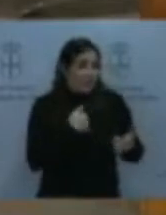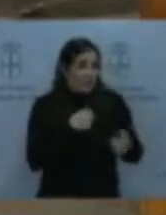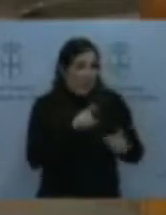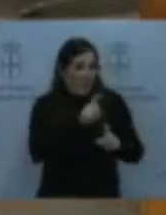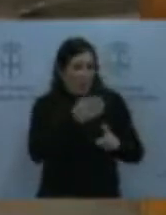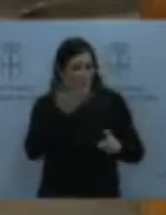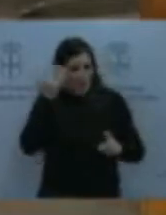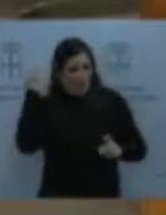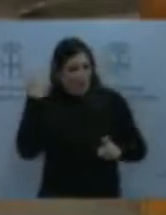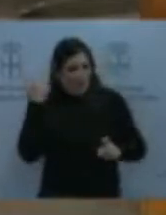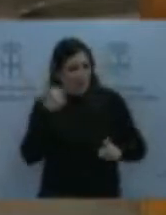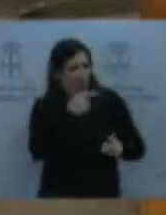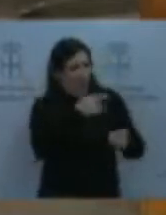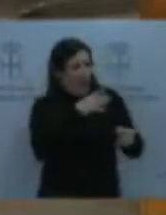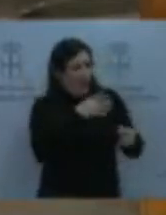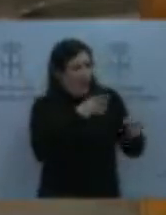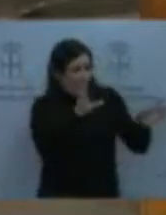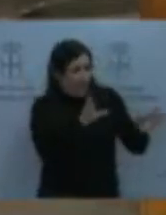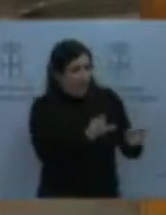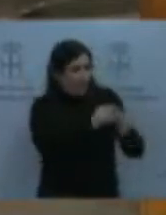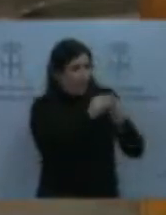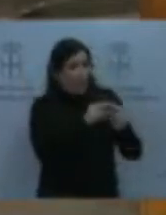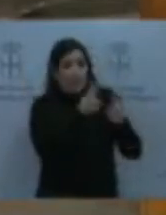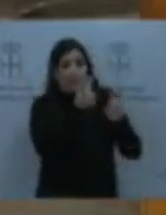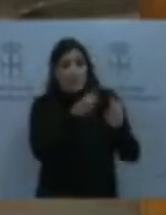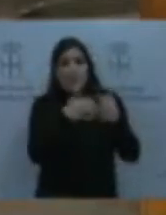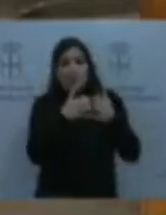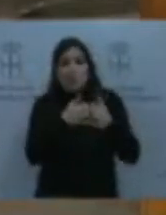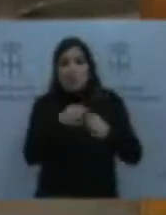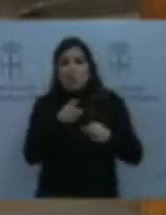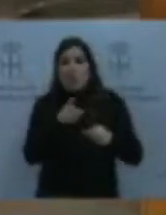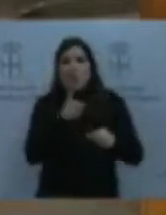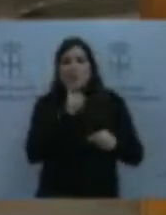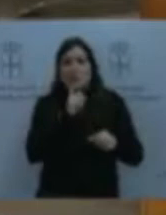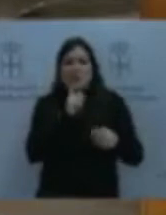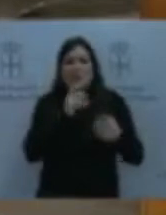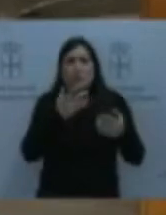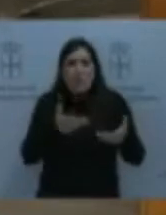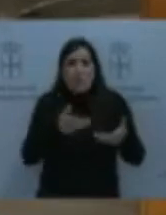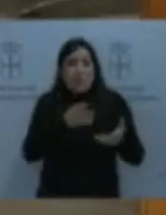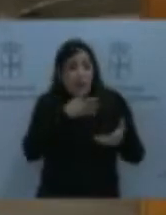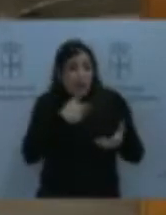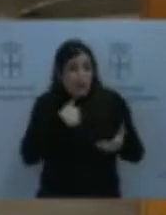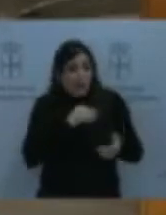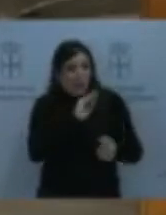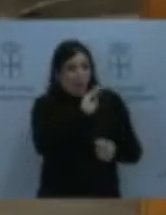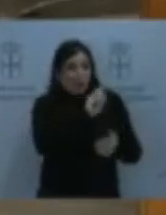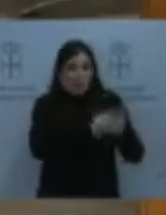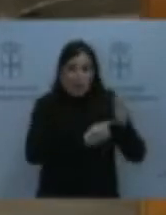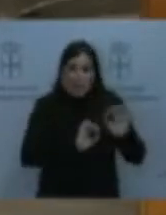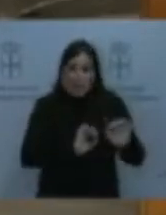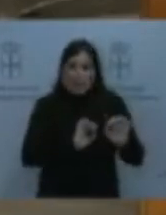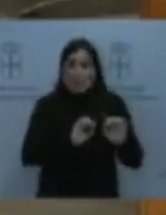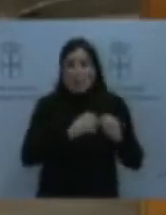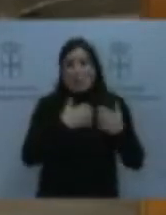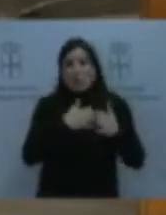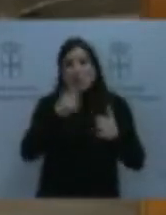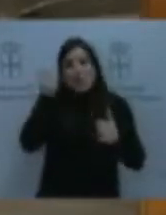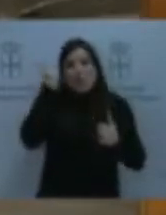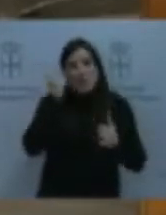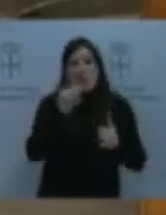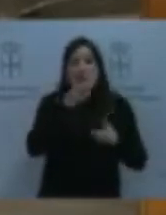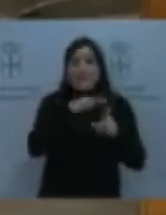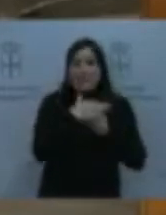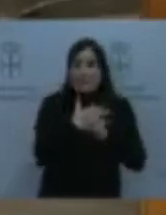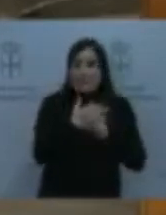dificultades en la industria. Yo le preguntaba concretamente por Duro Felguera y situaciones y medidas a adoptar para reducir la vulnerabilidad frente a casos